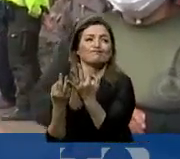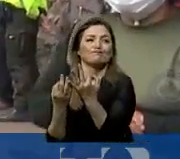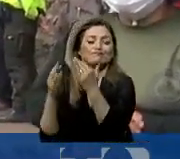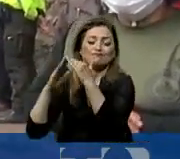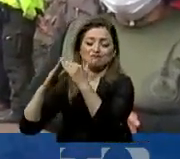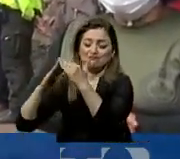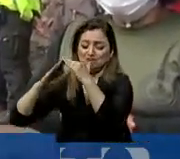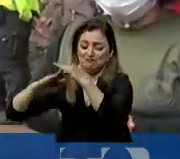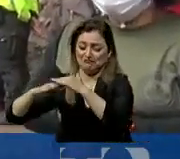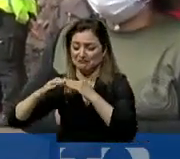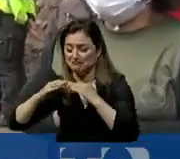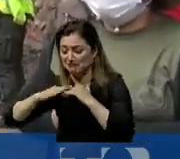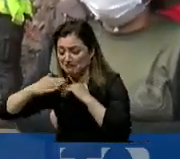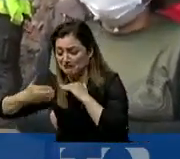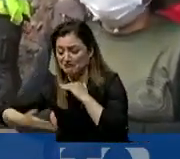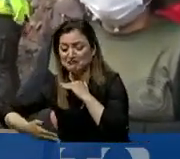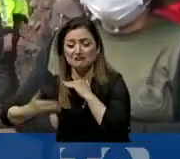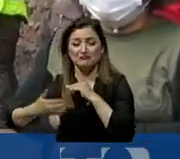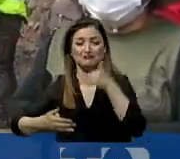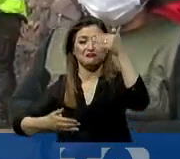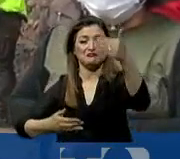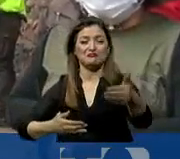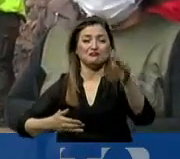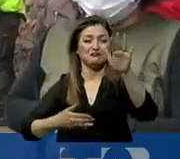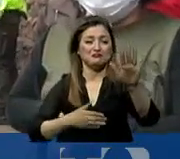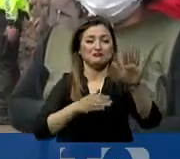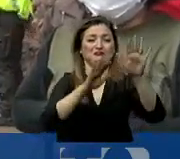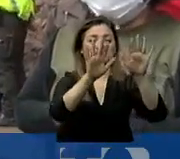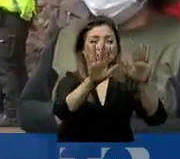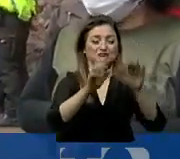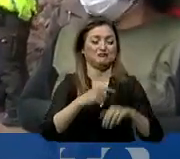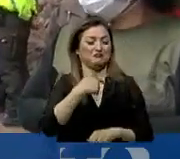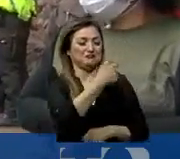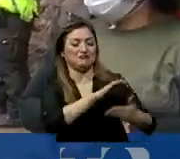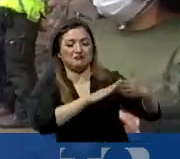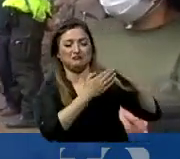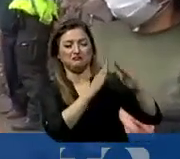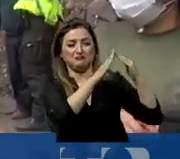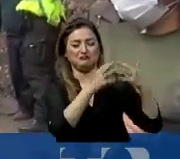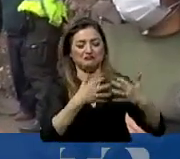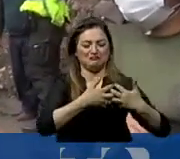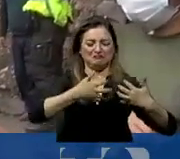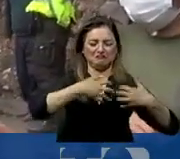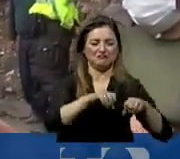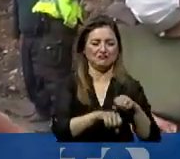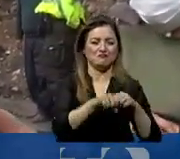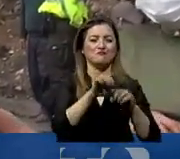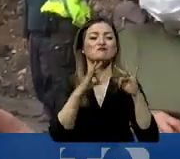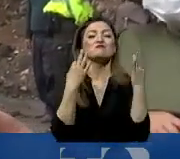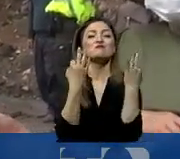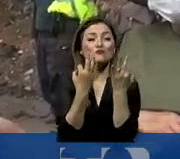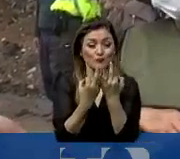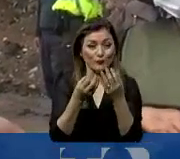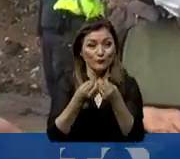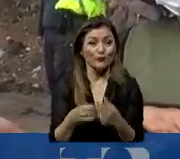deslave. Al frente igual son 5, 10. En las otras comunidades igual hay casas trizadas, hay familias que de verdad